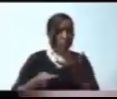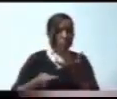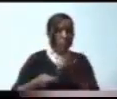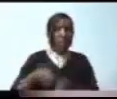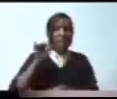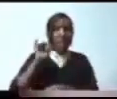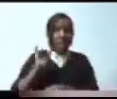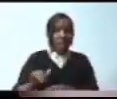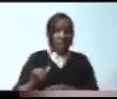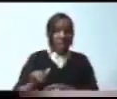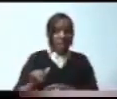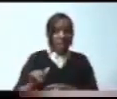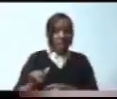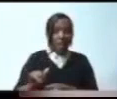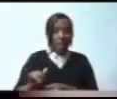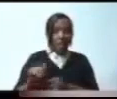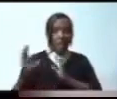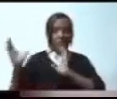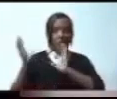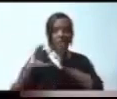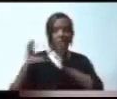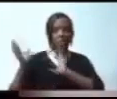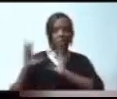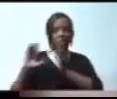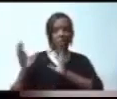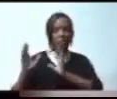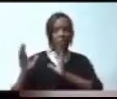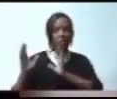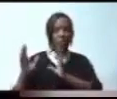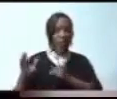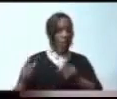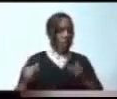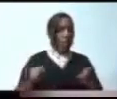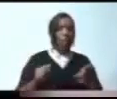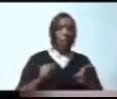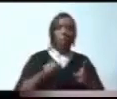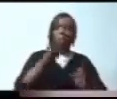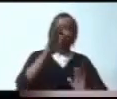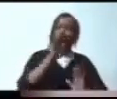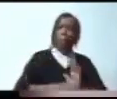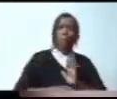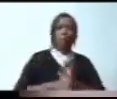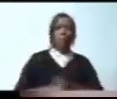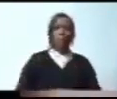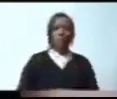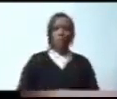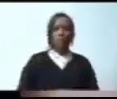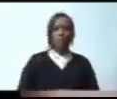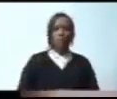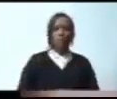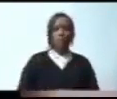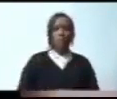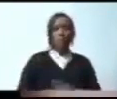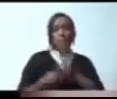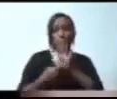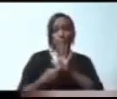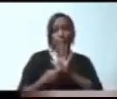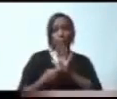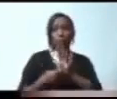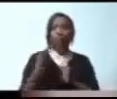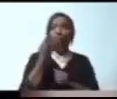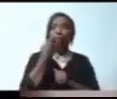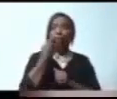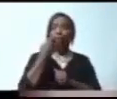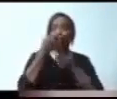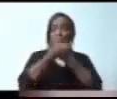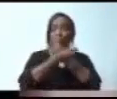ayer hicieron un video que se volvió viral, porque tienen 2 meses esperando una gestión para una quimioterapia, porque